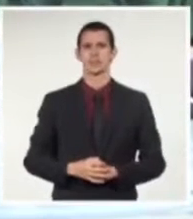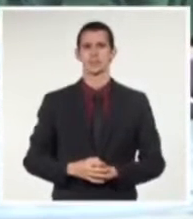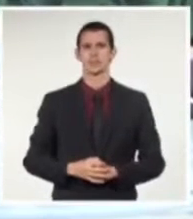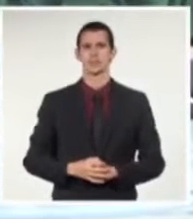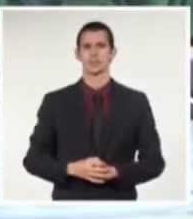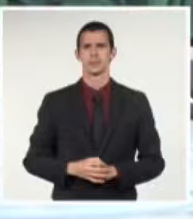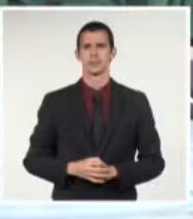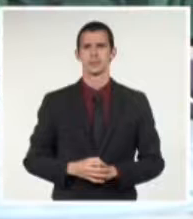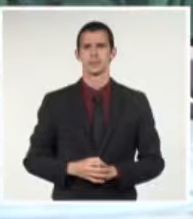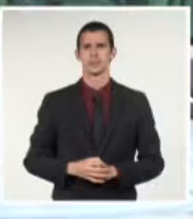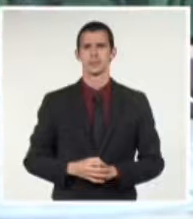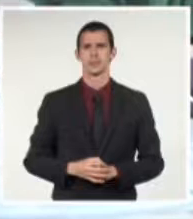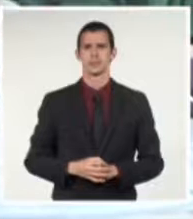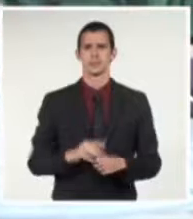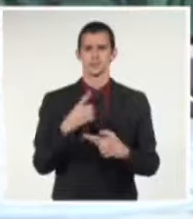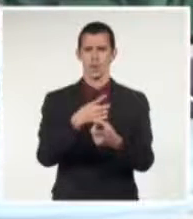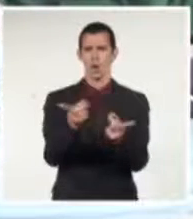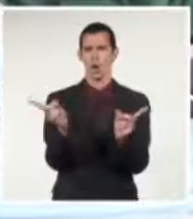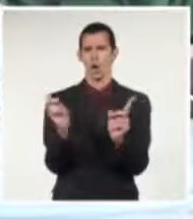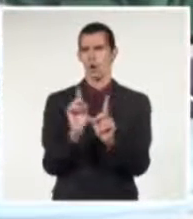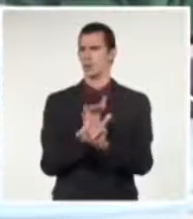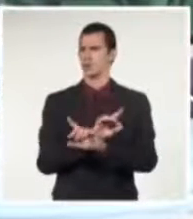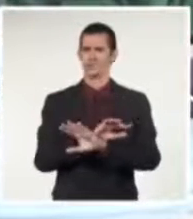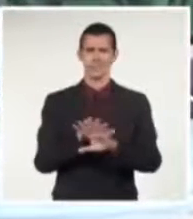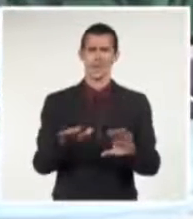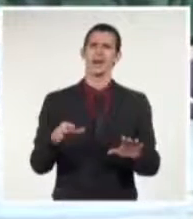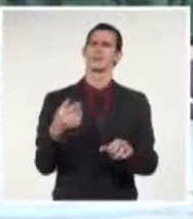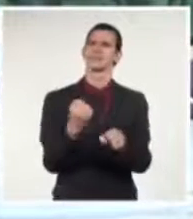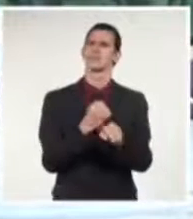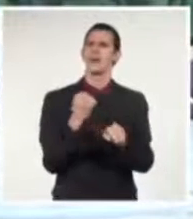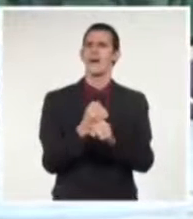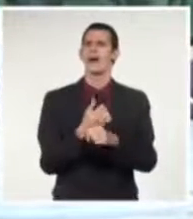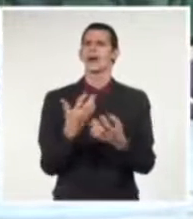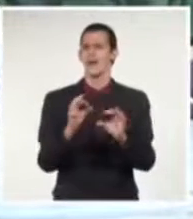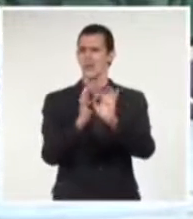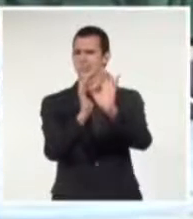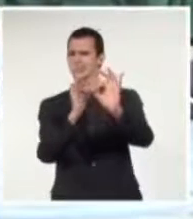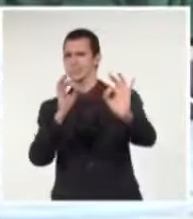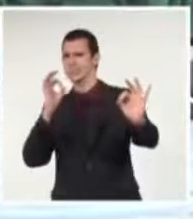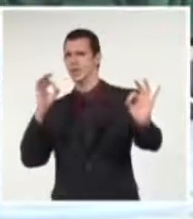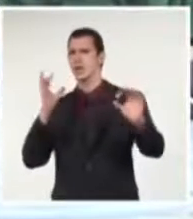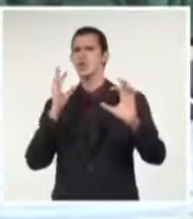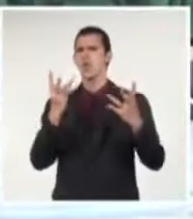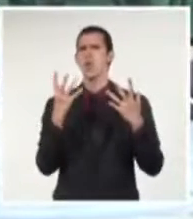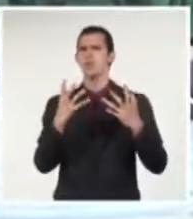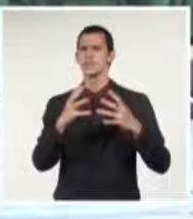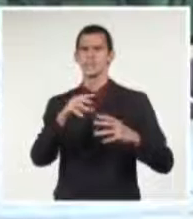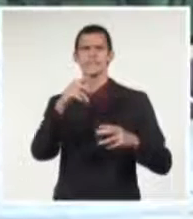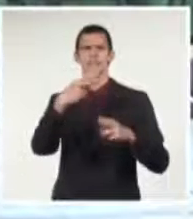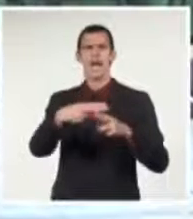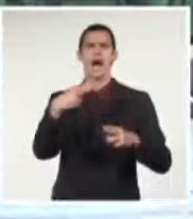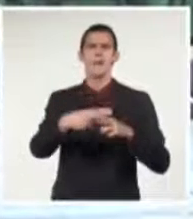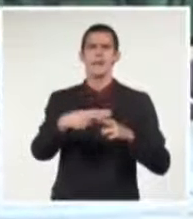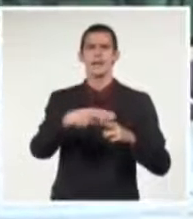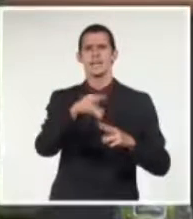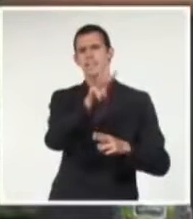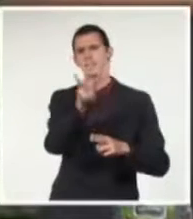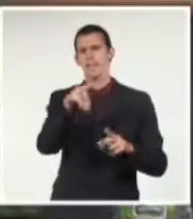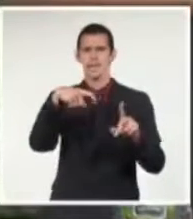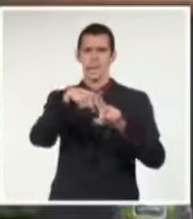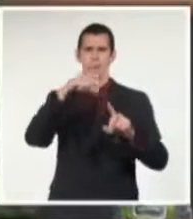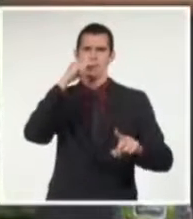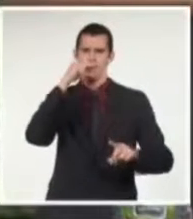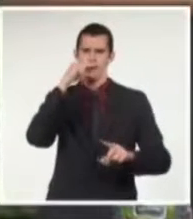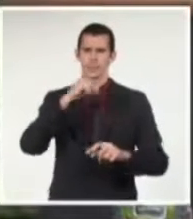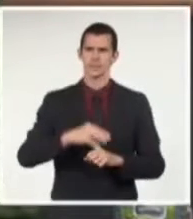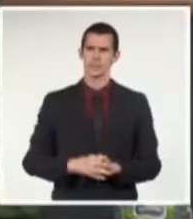en los circuitos de 33 kV, para enlazar los municipios y dar vitalidad entonces a las subestaciones para continuar ampliando. Durante